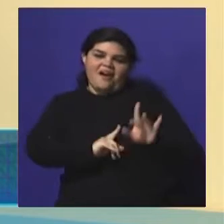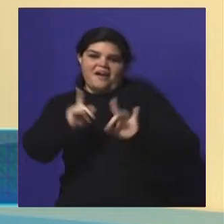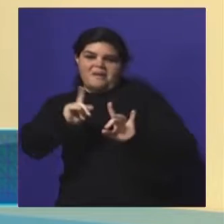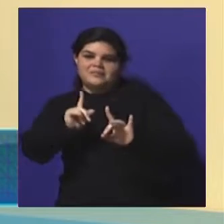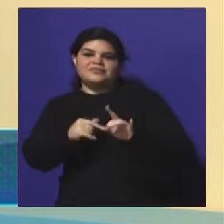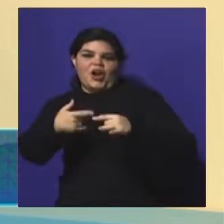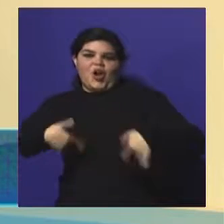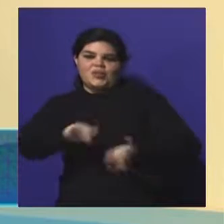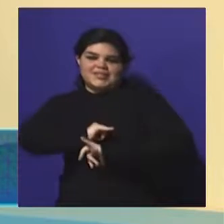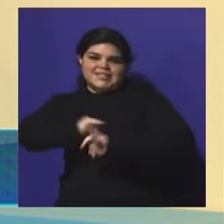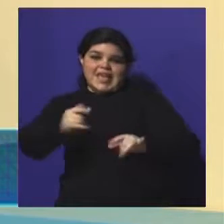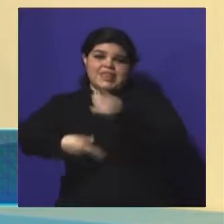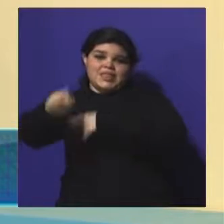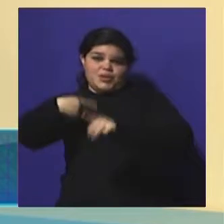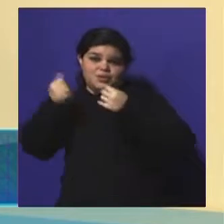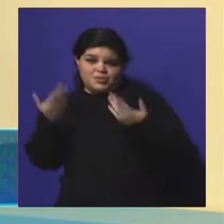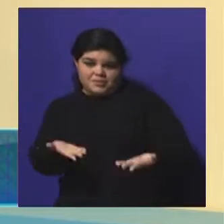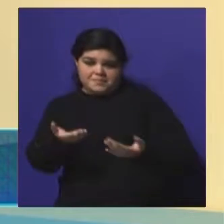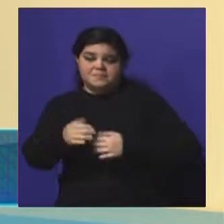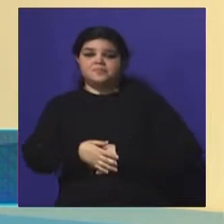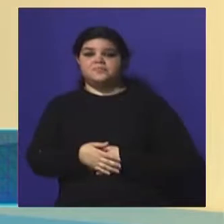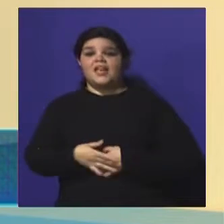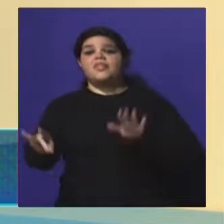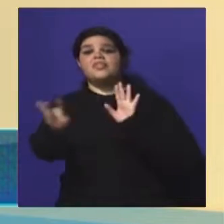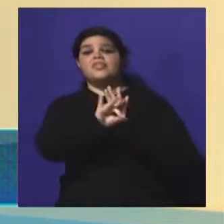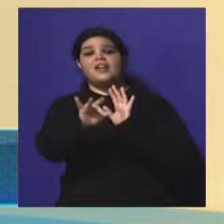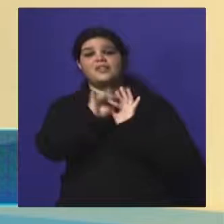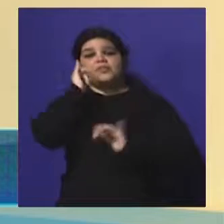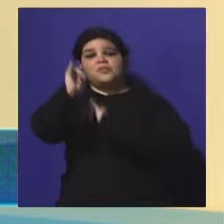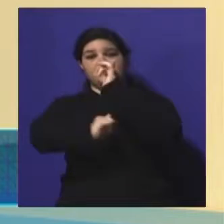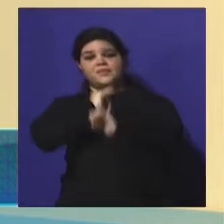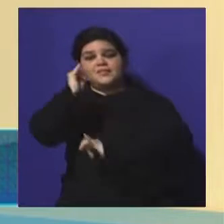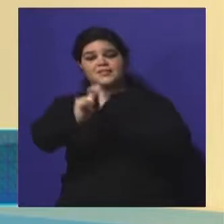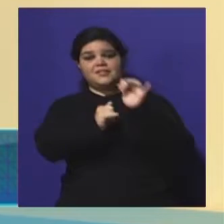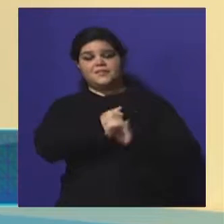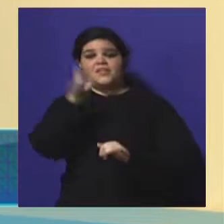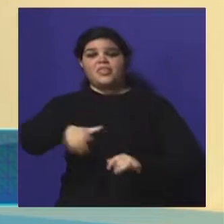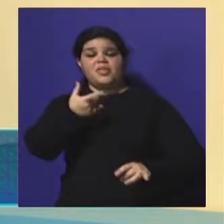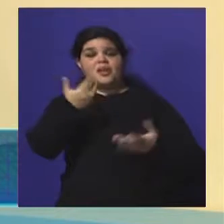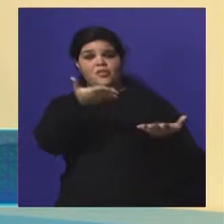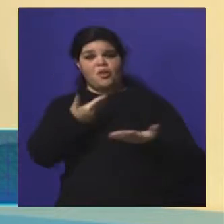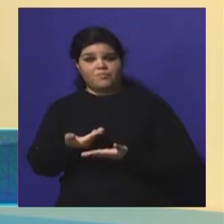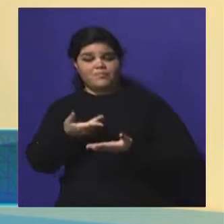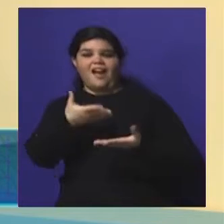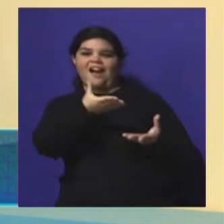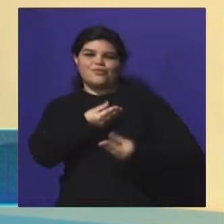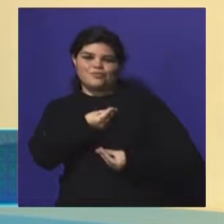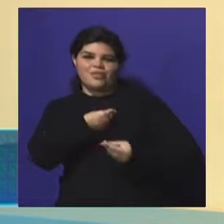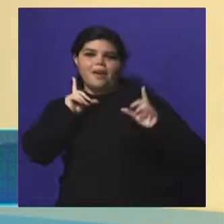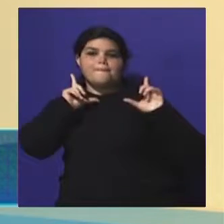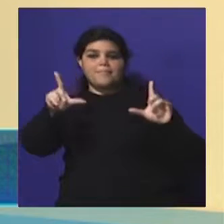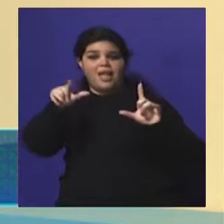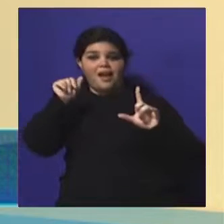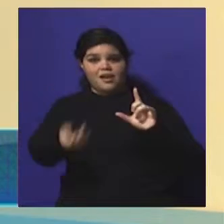de las crónicas. De eso se trata. Y bueno, el dato es el siguiente, si el señor director me acompaña con la placa que nos